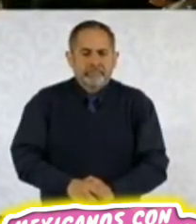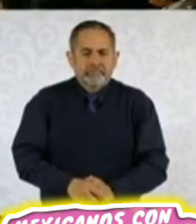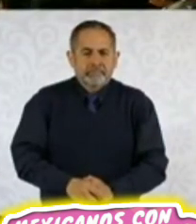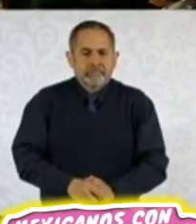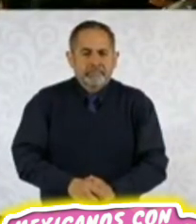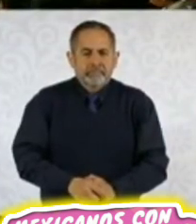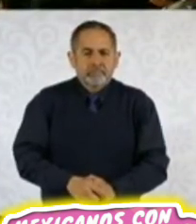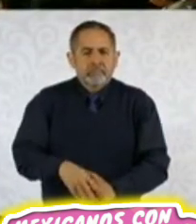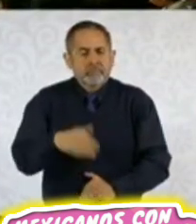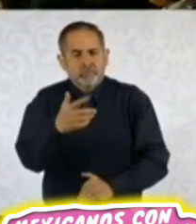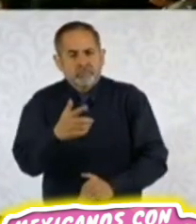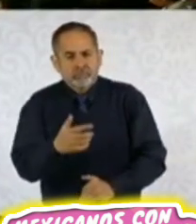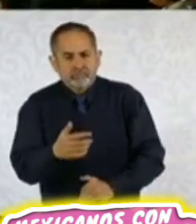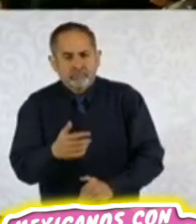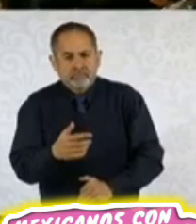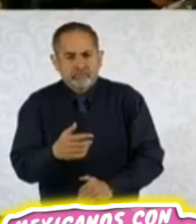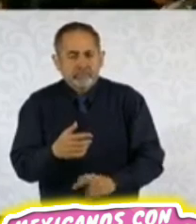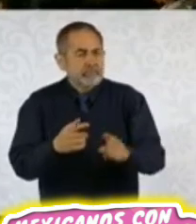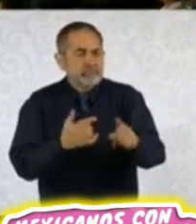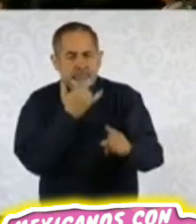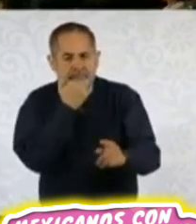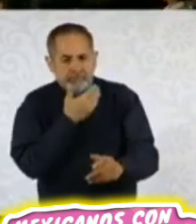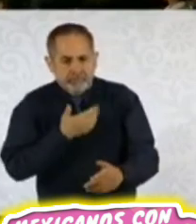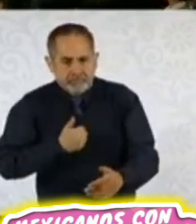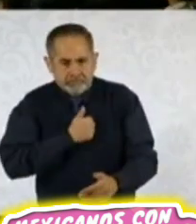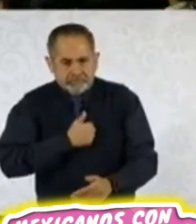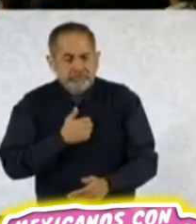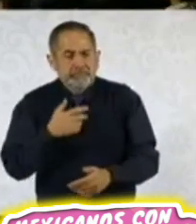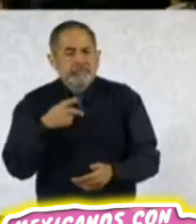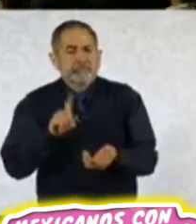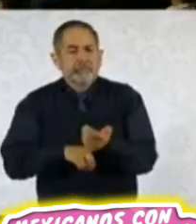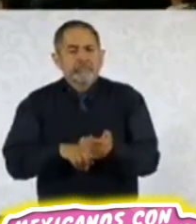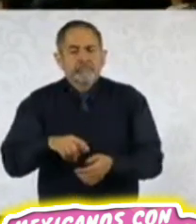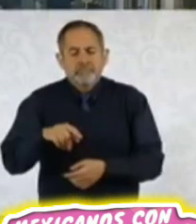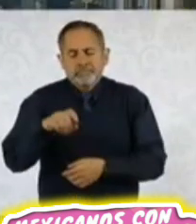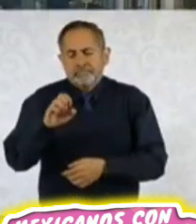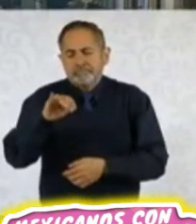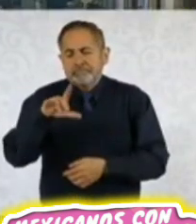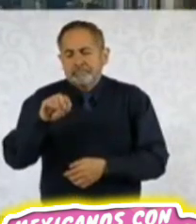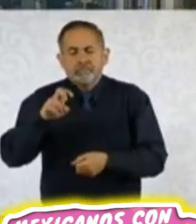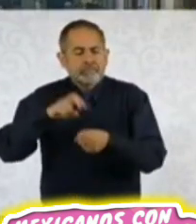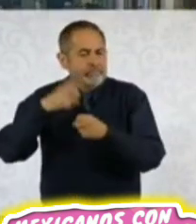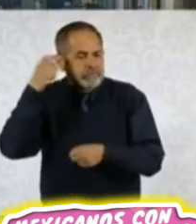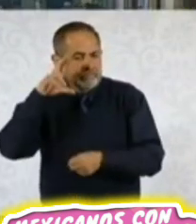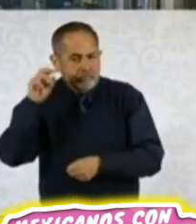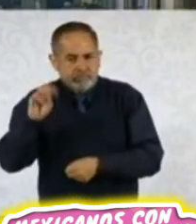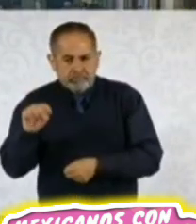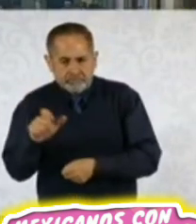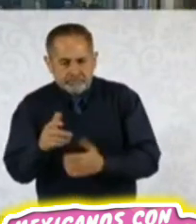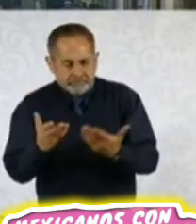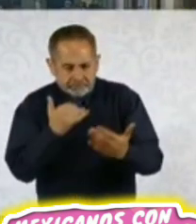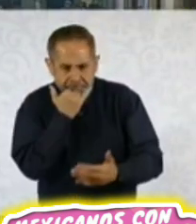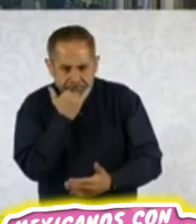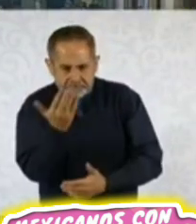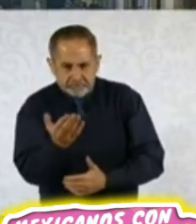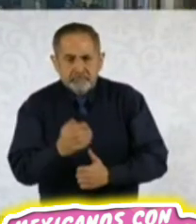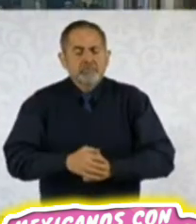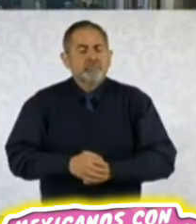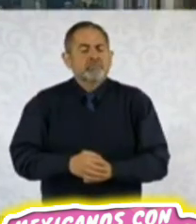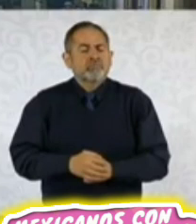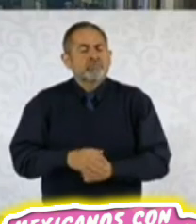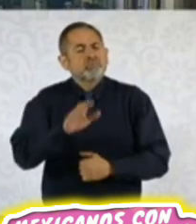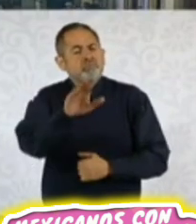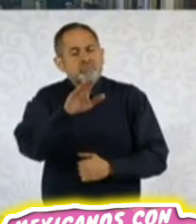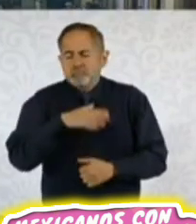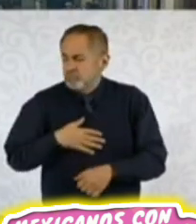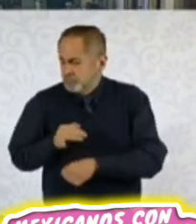Y una disculpa, no me presenté, soy Amir Ibrahim del Quintana Roo MX. He estado haciendo una